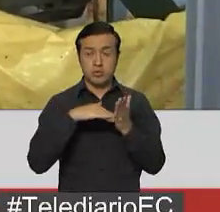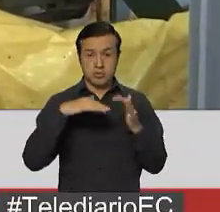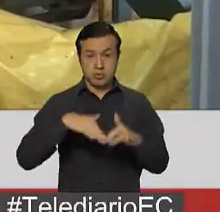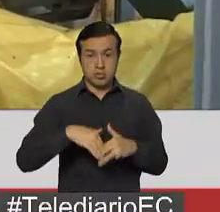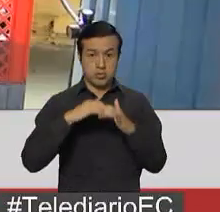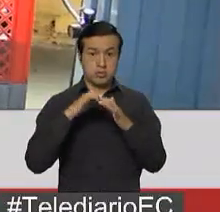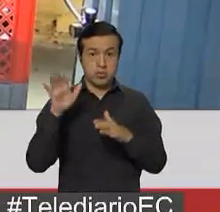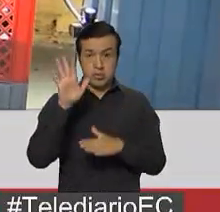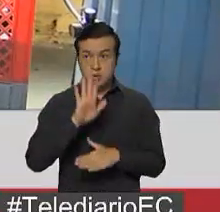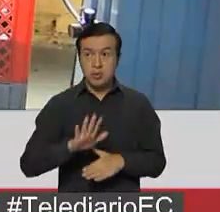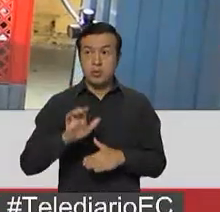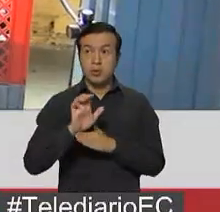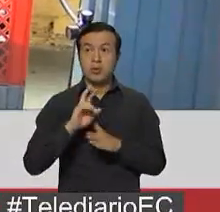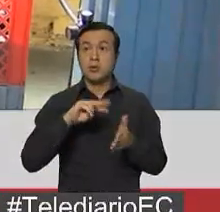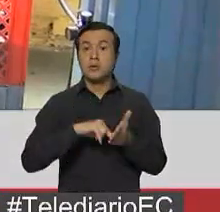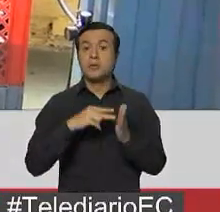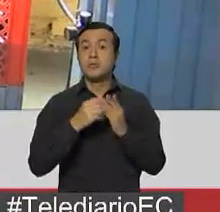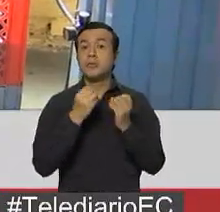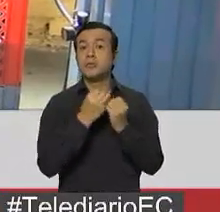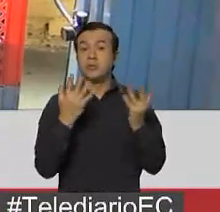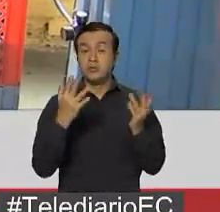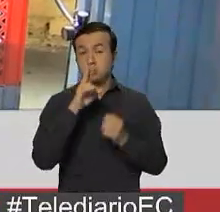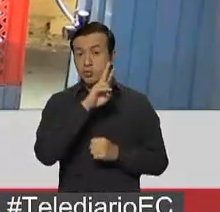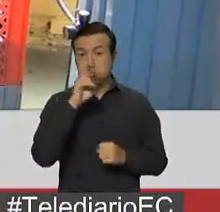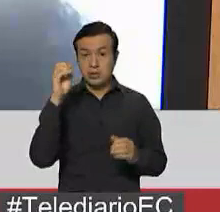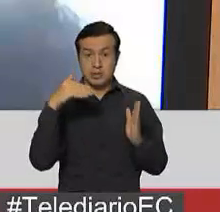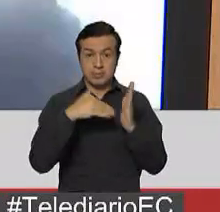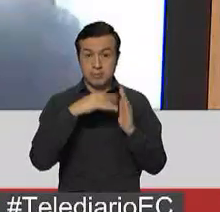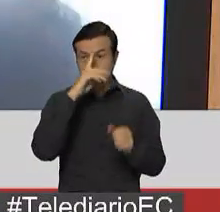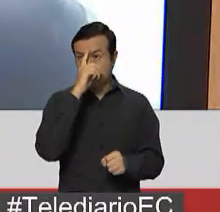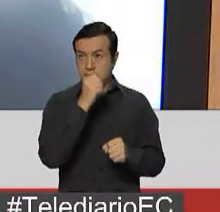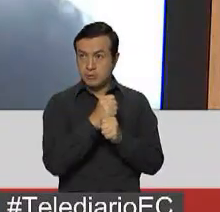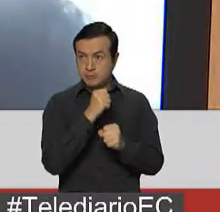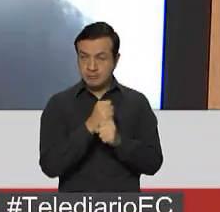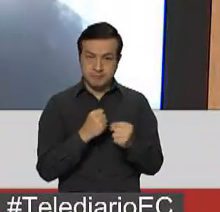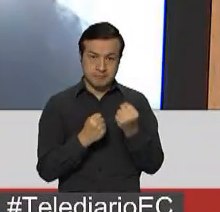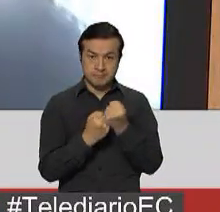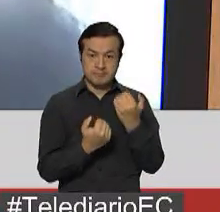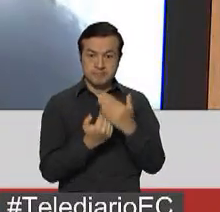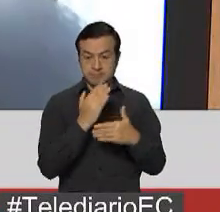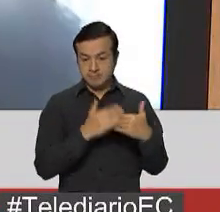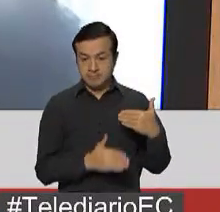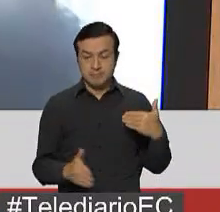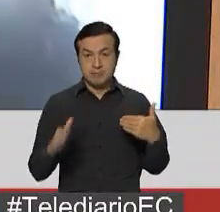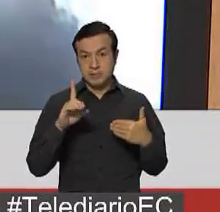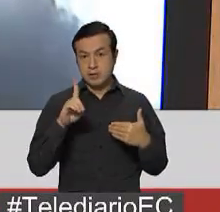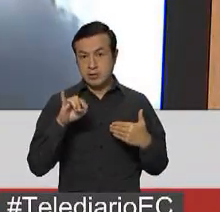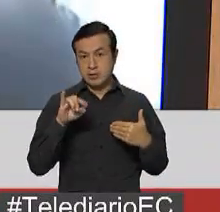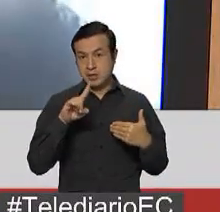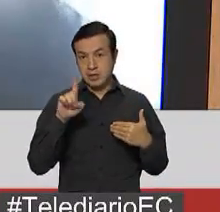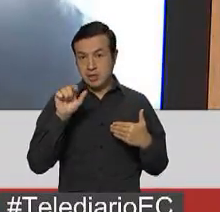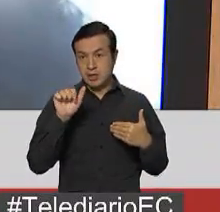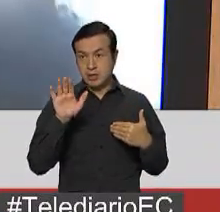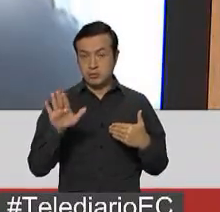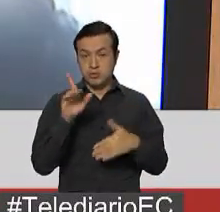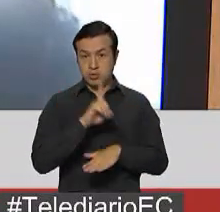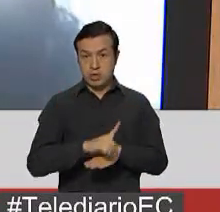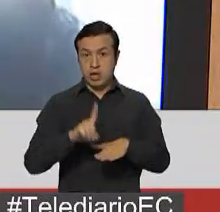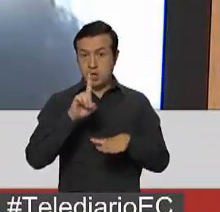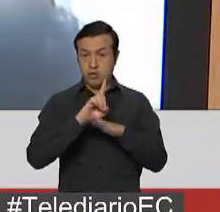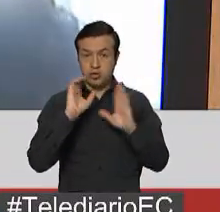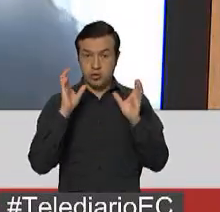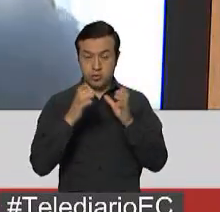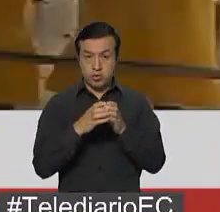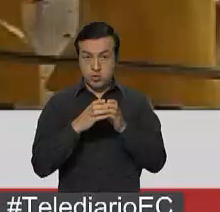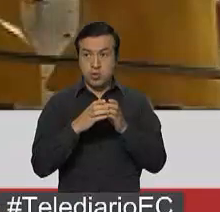a escala nacional lo que salvará 200.000 plazas de empleo en esta nueva etapa juan carlos díaz granados director ejecutivo de la cámara de